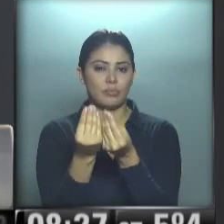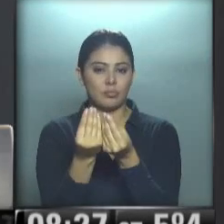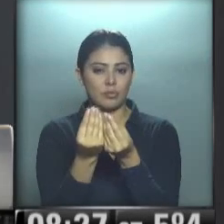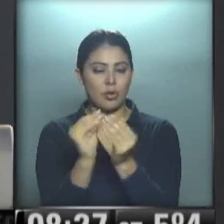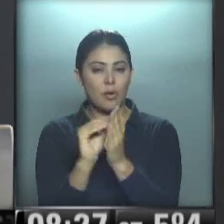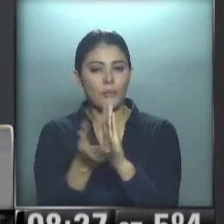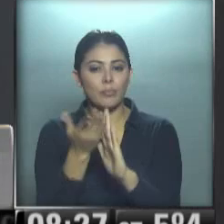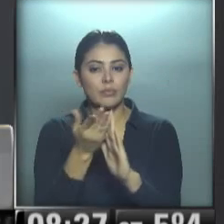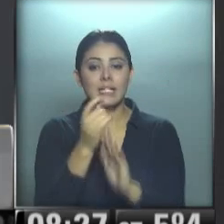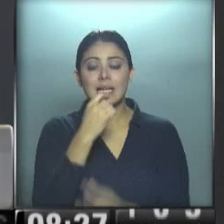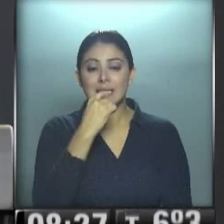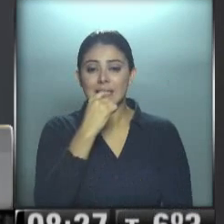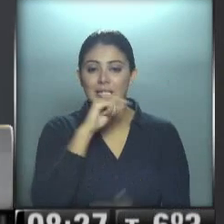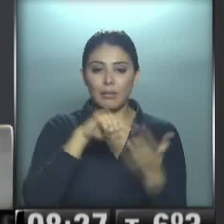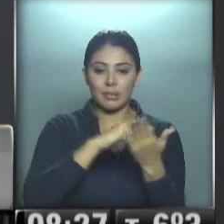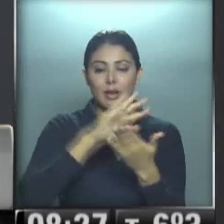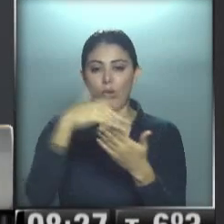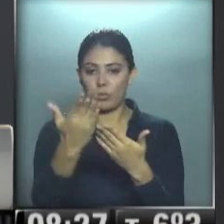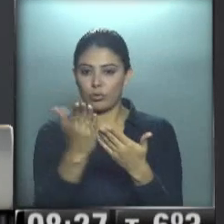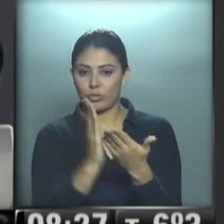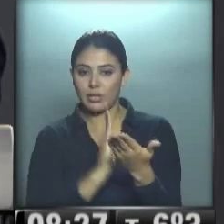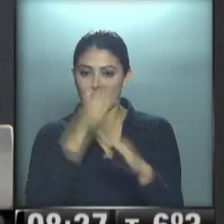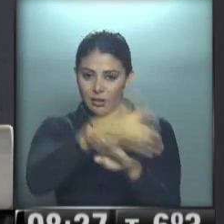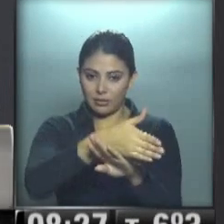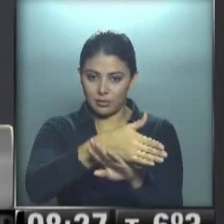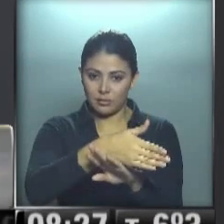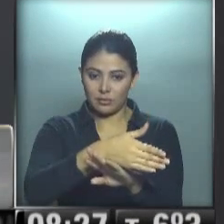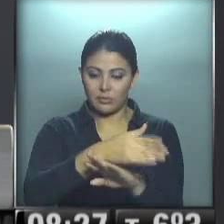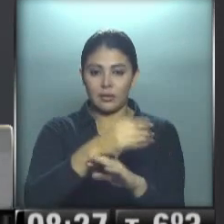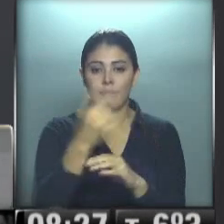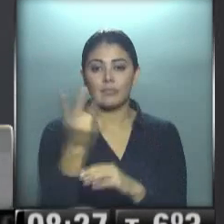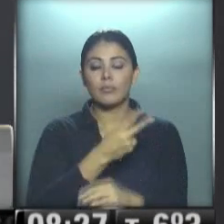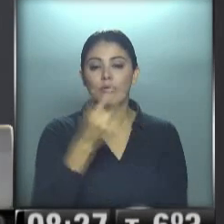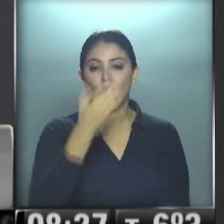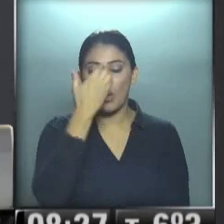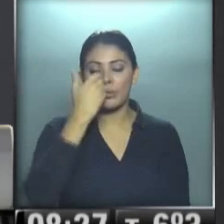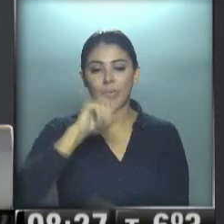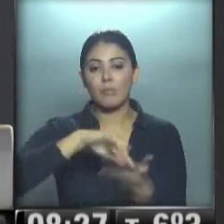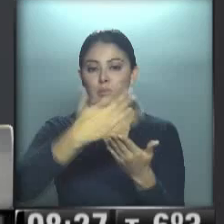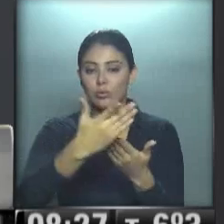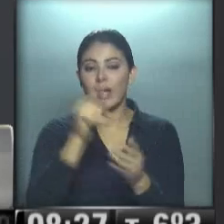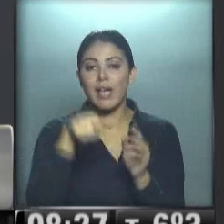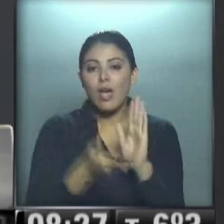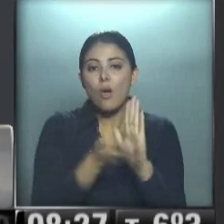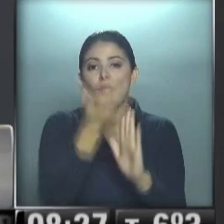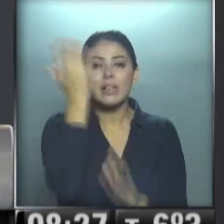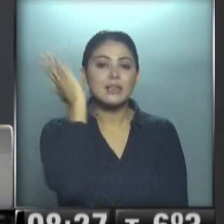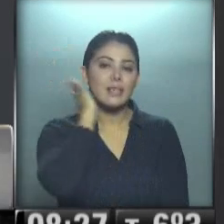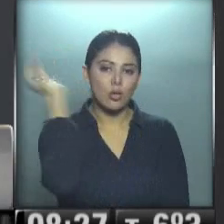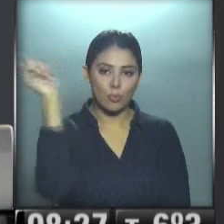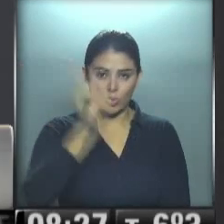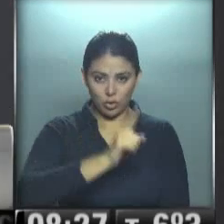tarifas de líneas suburbanas entre la ciudad autónoma buenos aires y el conurbano del 16%